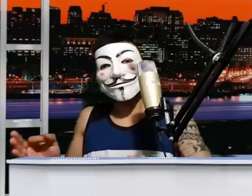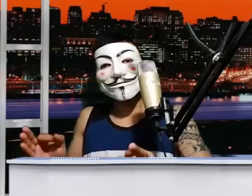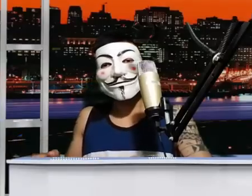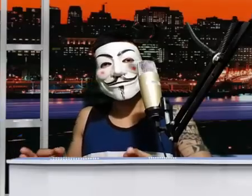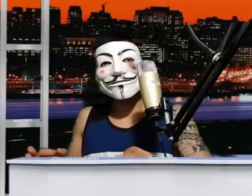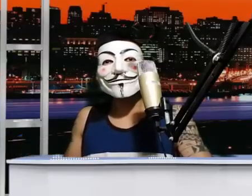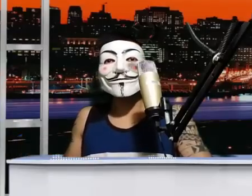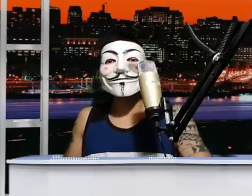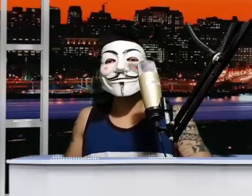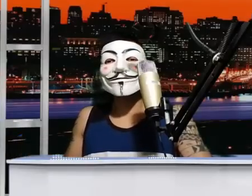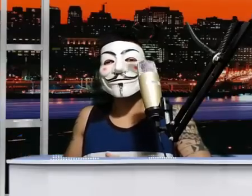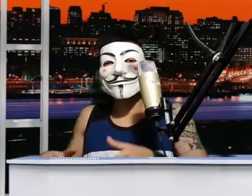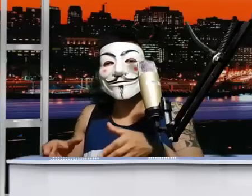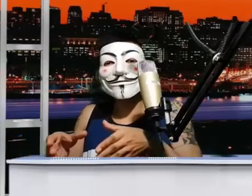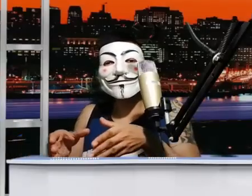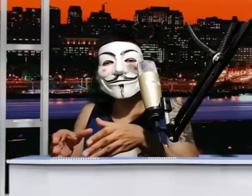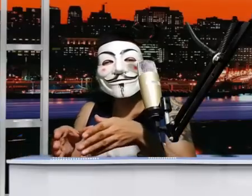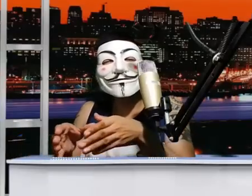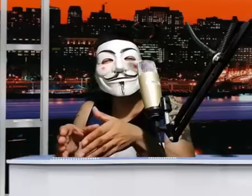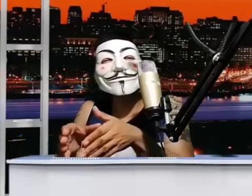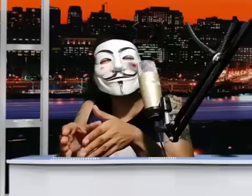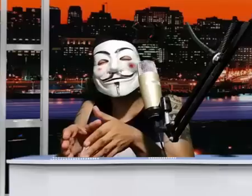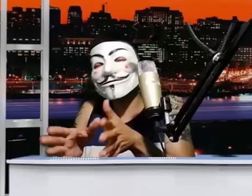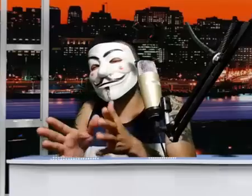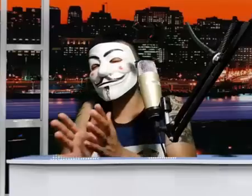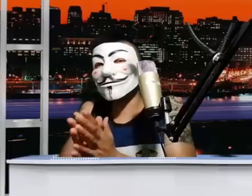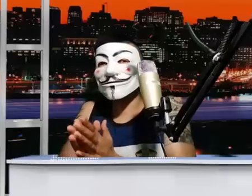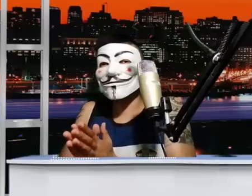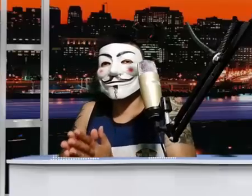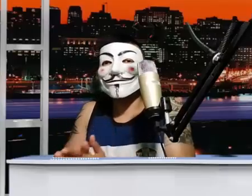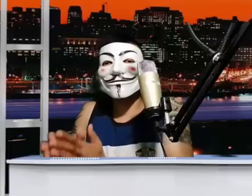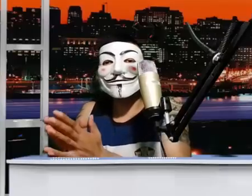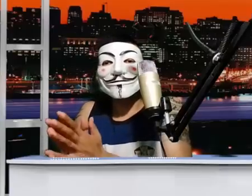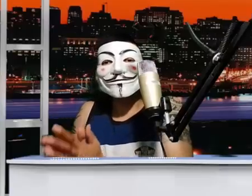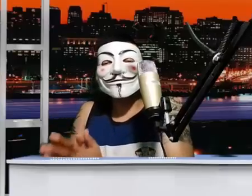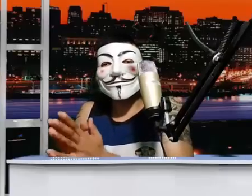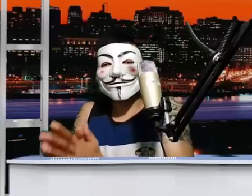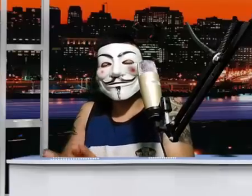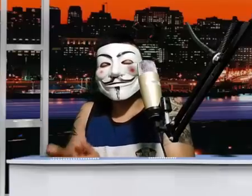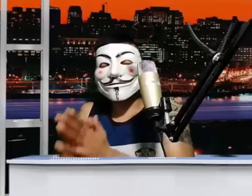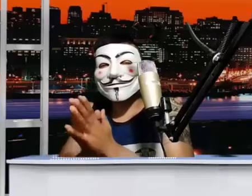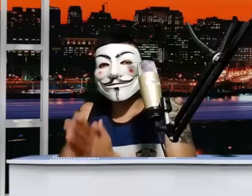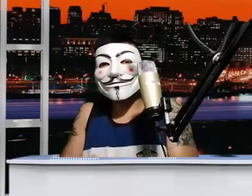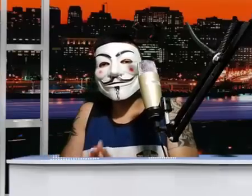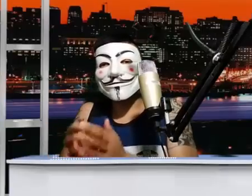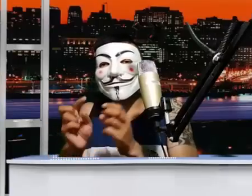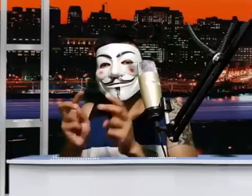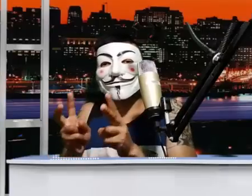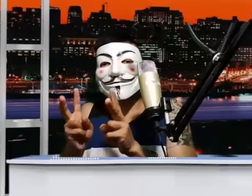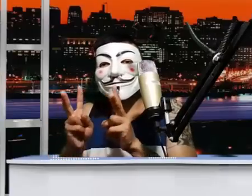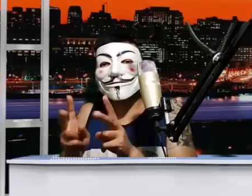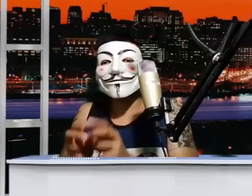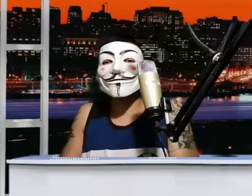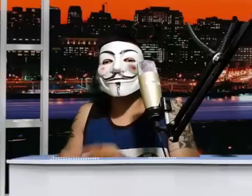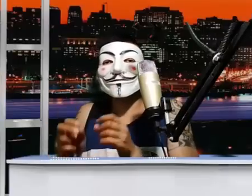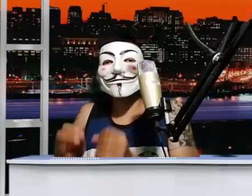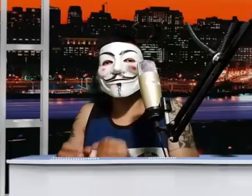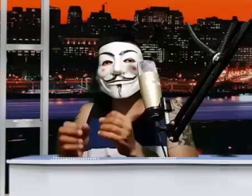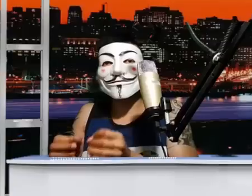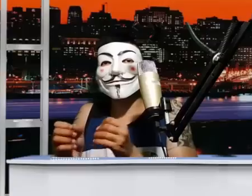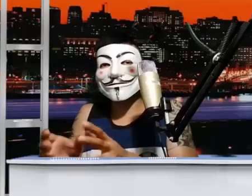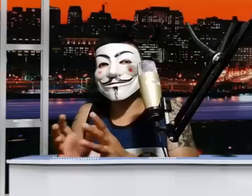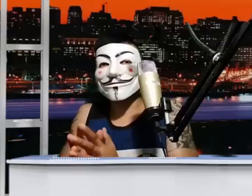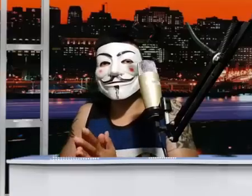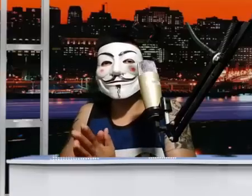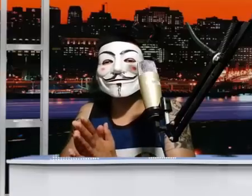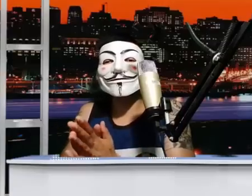tenía propiedades y que solamente tenía como un pequeño apartamento y que solamente tenía como 2 centavos en